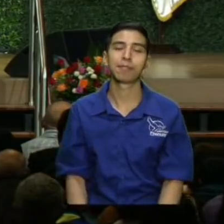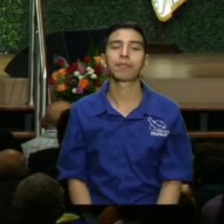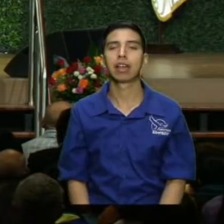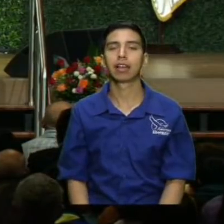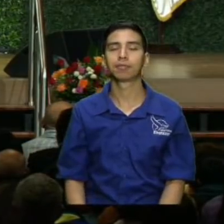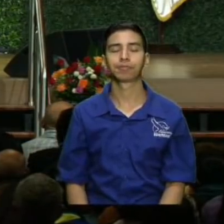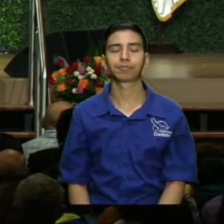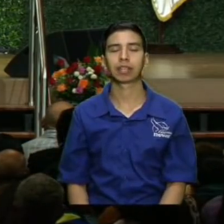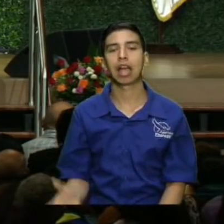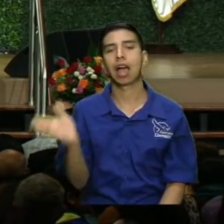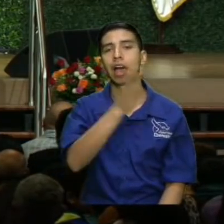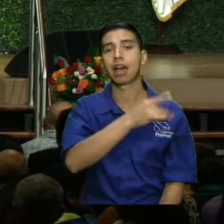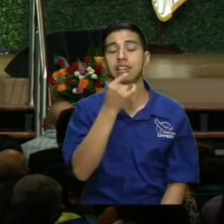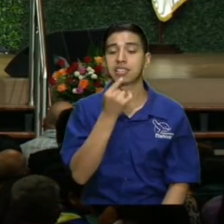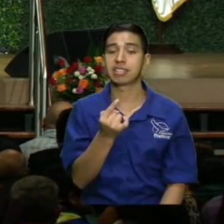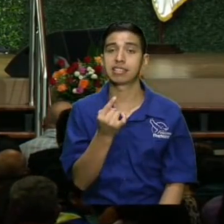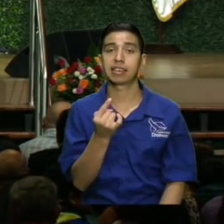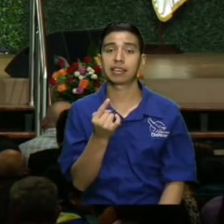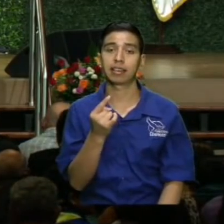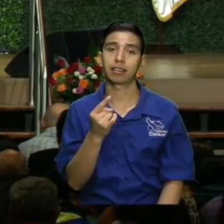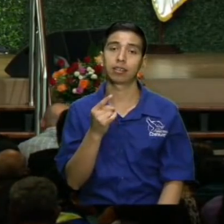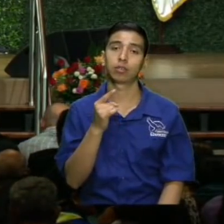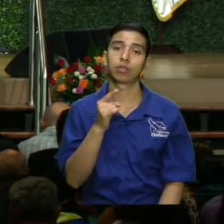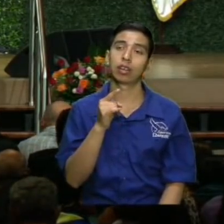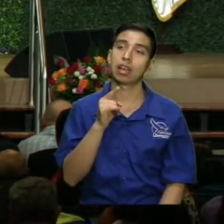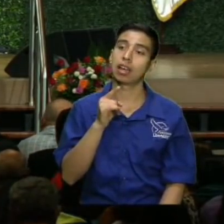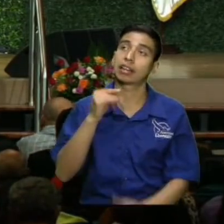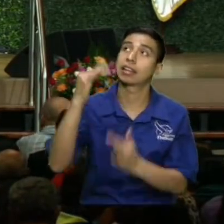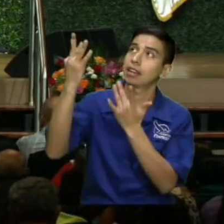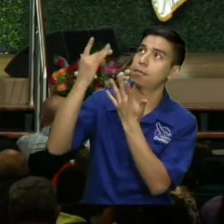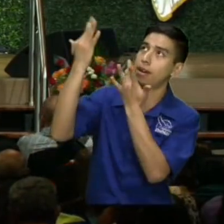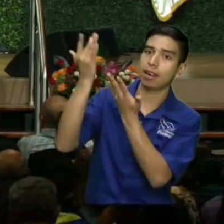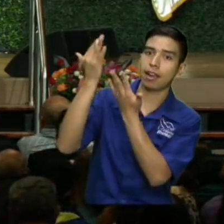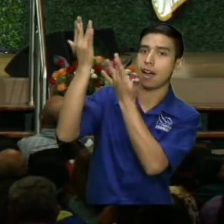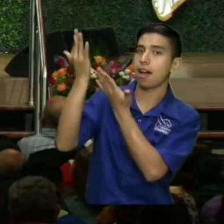mí: Padre, mi Padre eres tú. Es parte del pacto